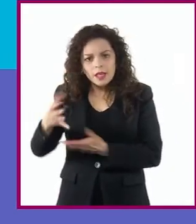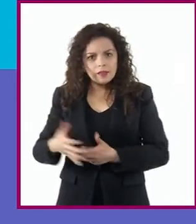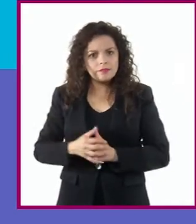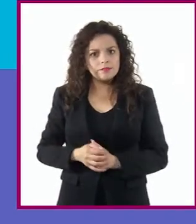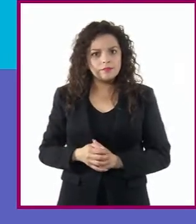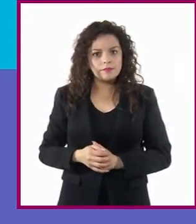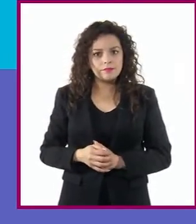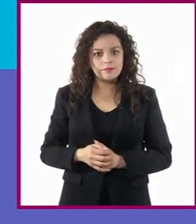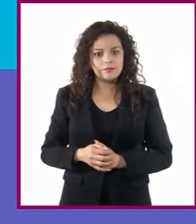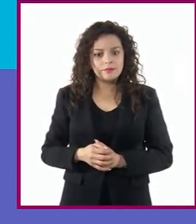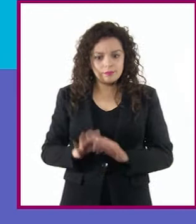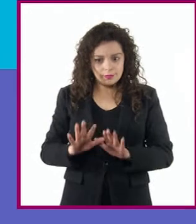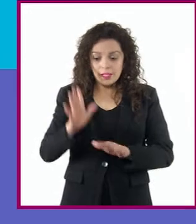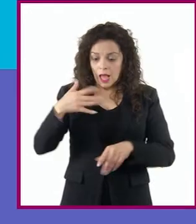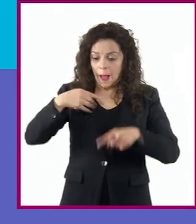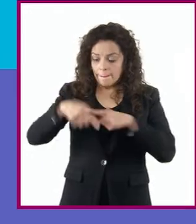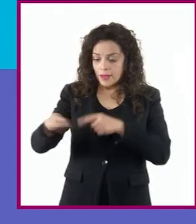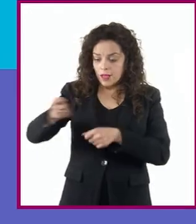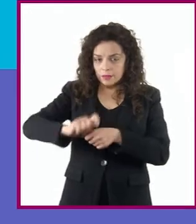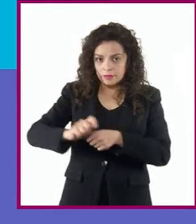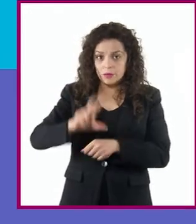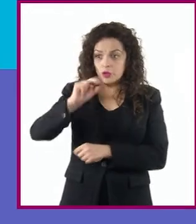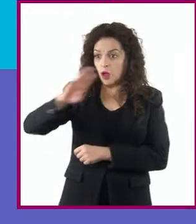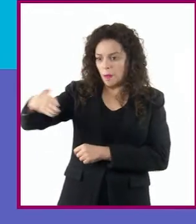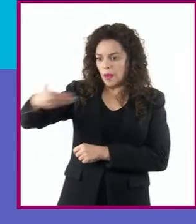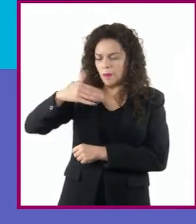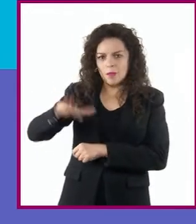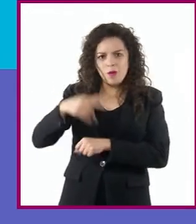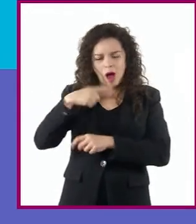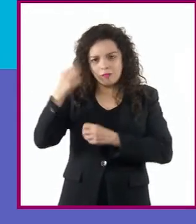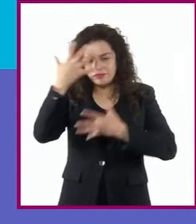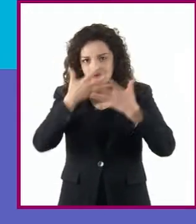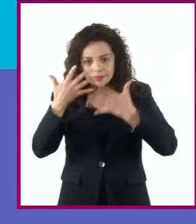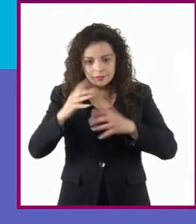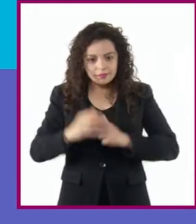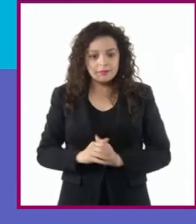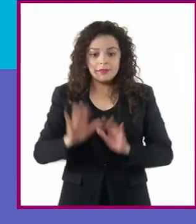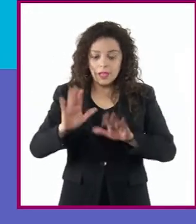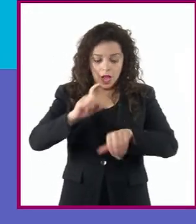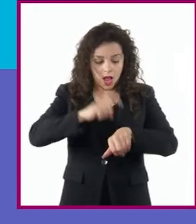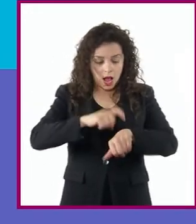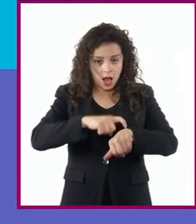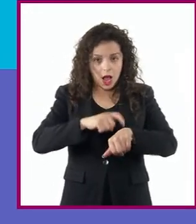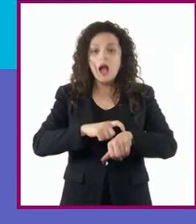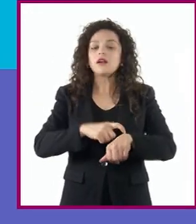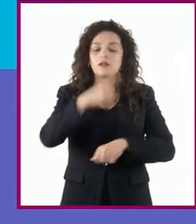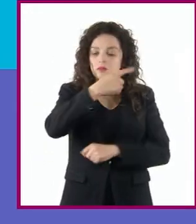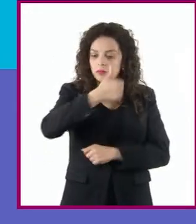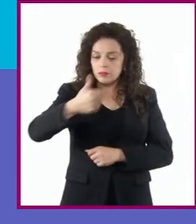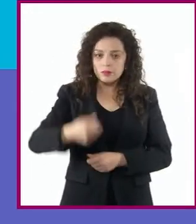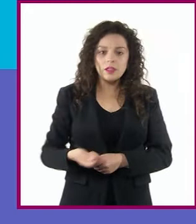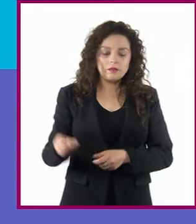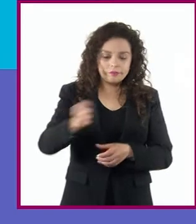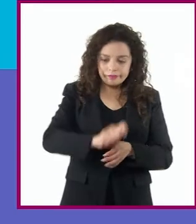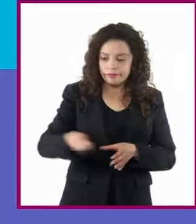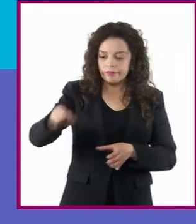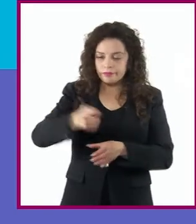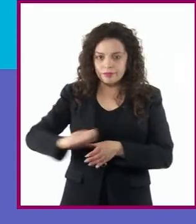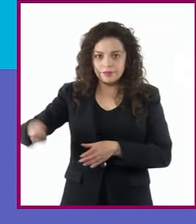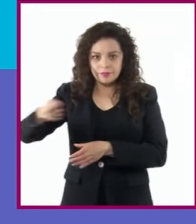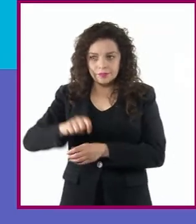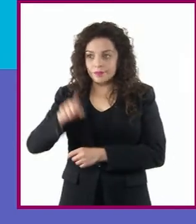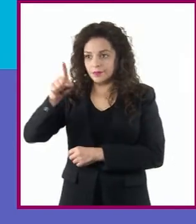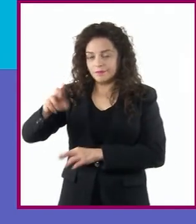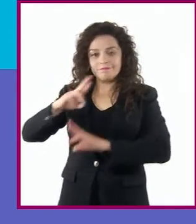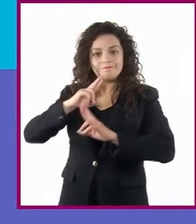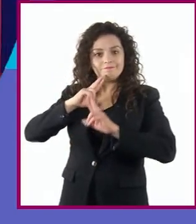atarantan. A su hora se les dará. Respondía poniendo en ridículo al